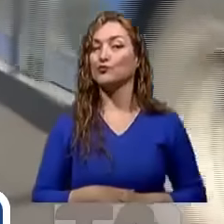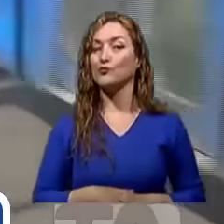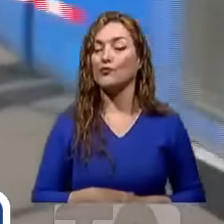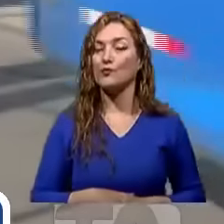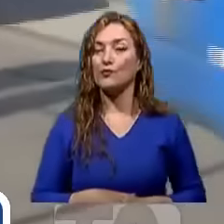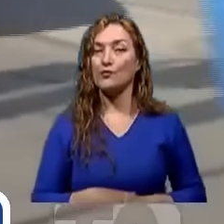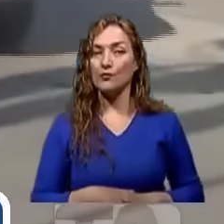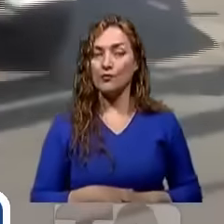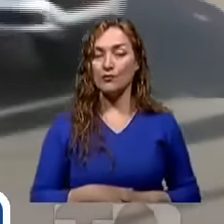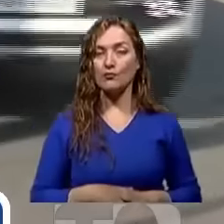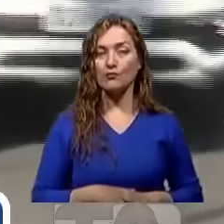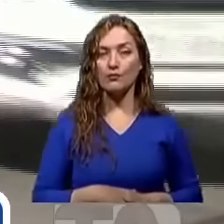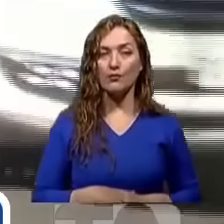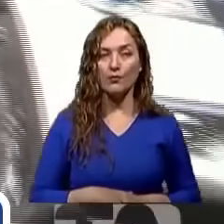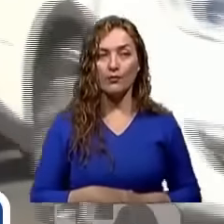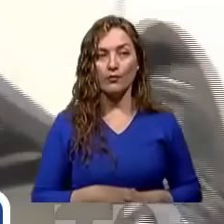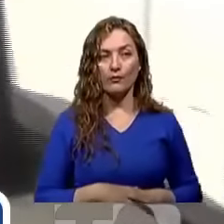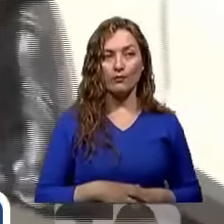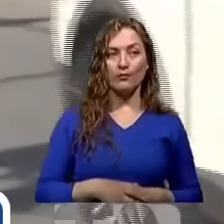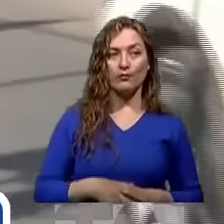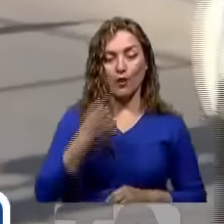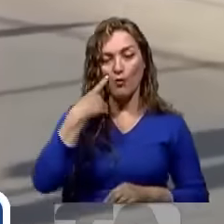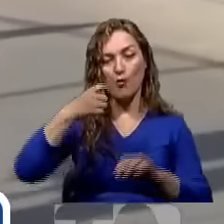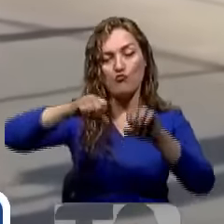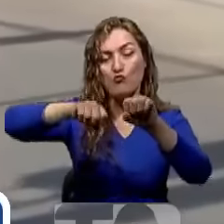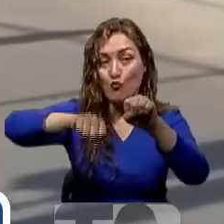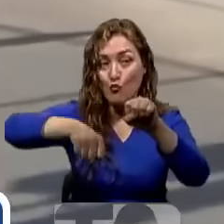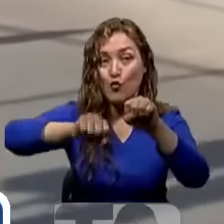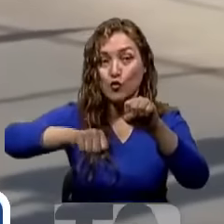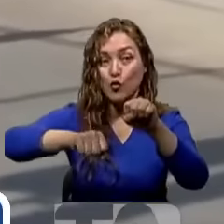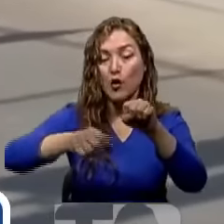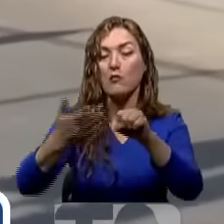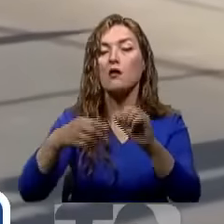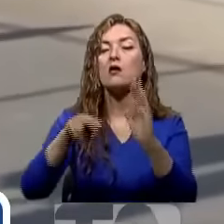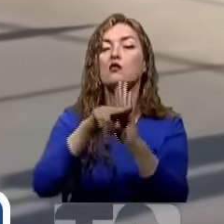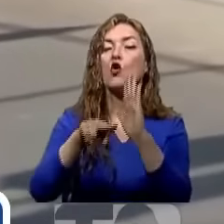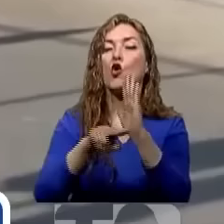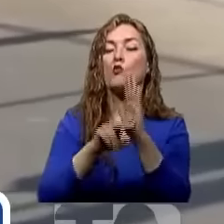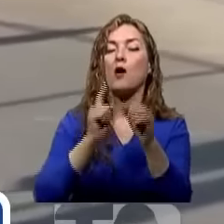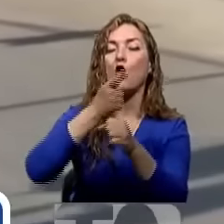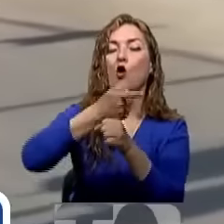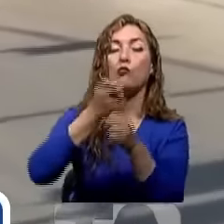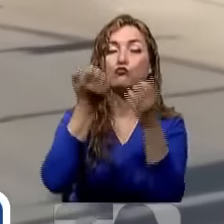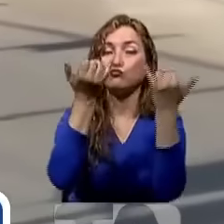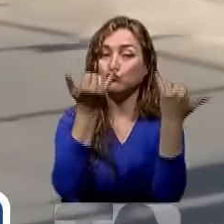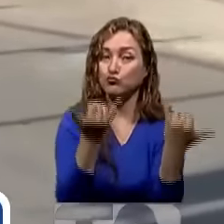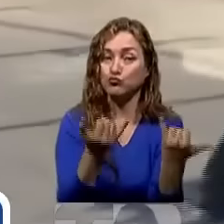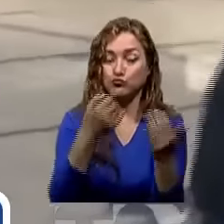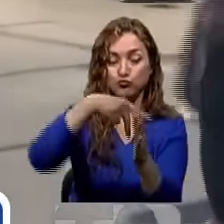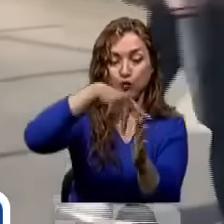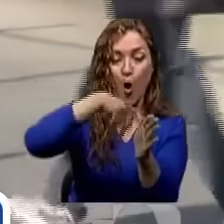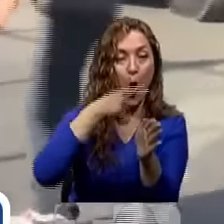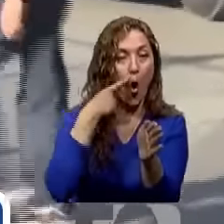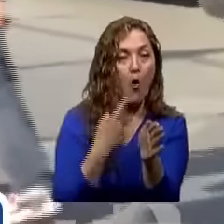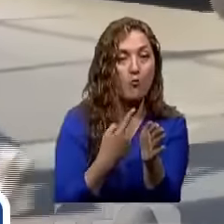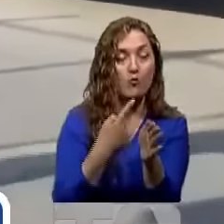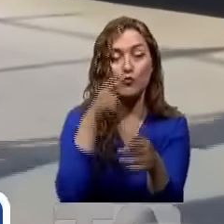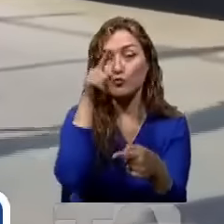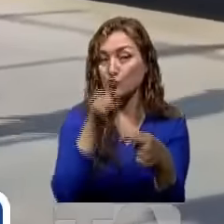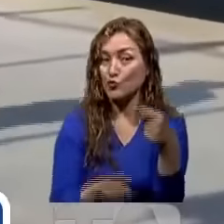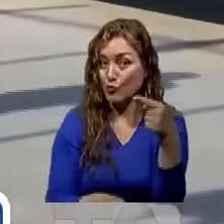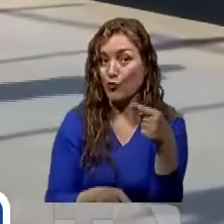como para poder determinar que las motocicletas, sobre todo, cumplan con la norma que está impuesta el día de hoy, y poder nosotros sacar